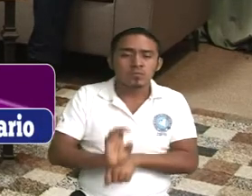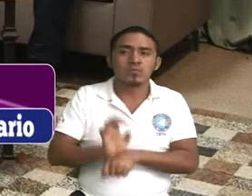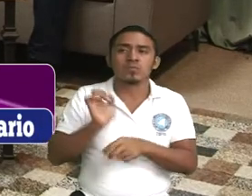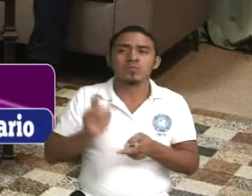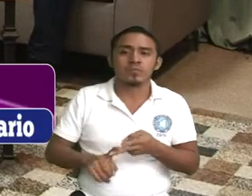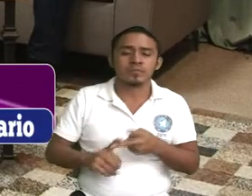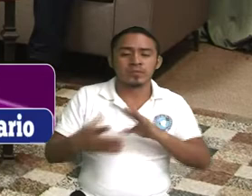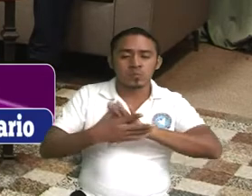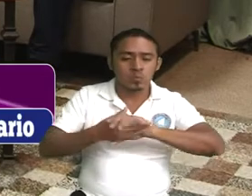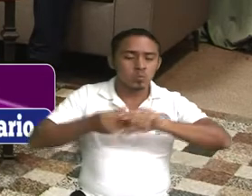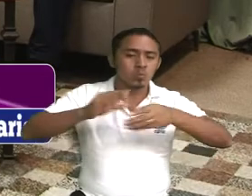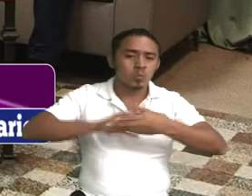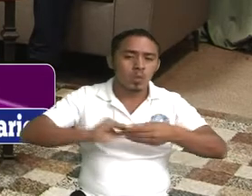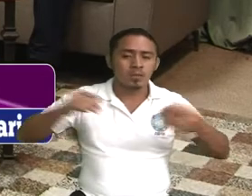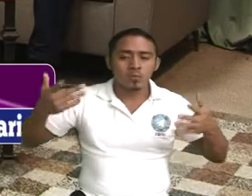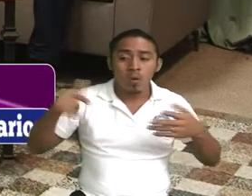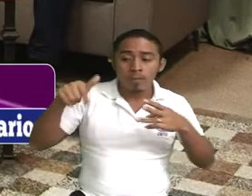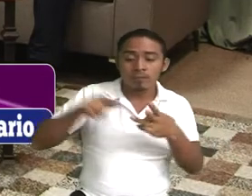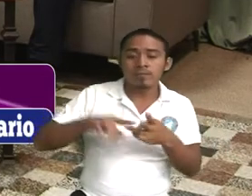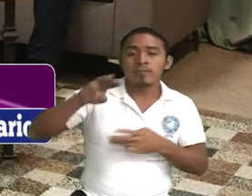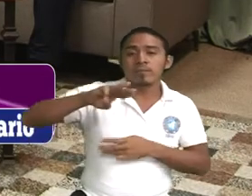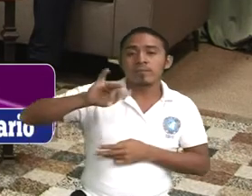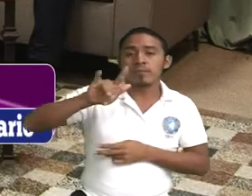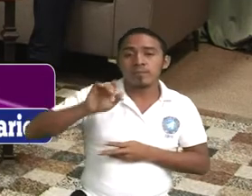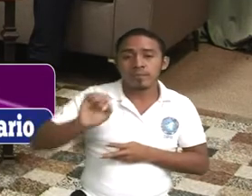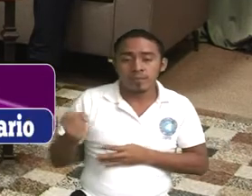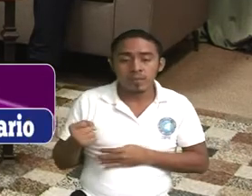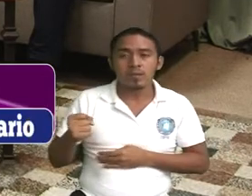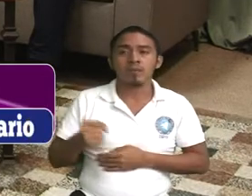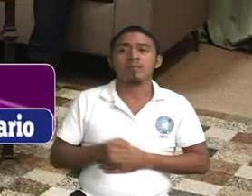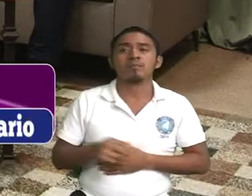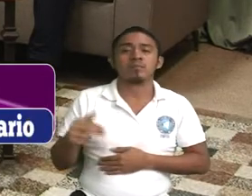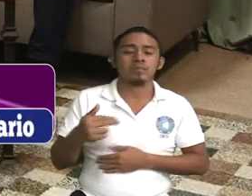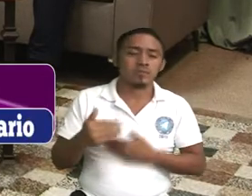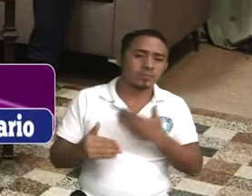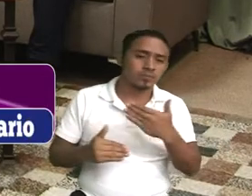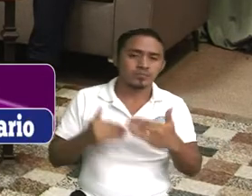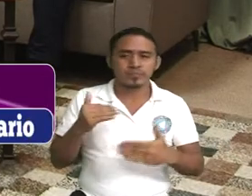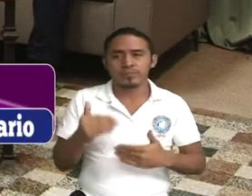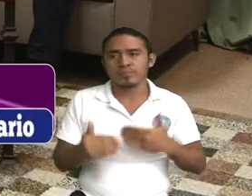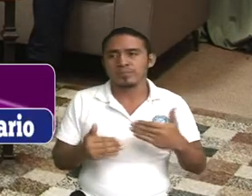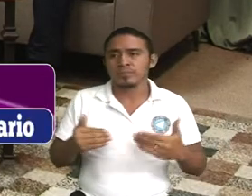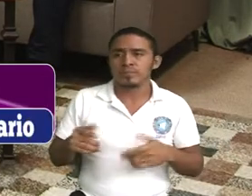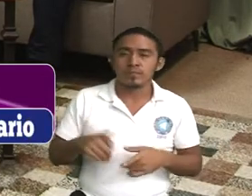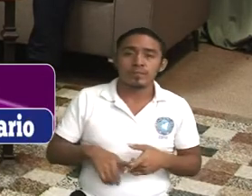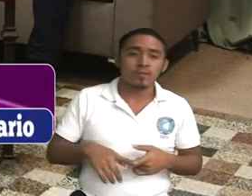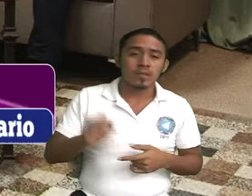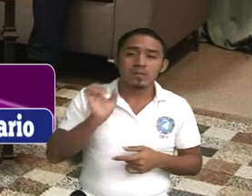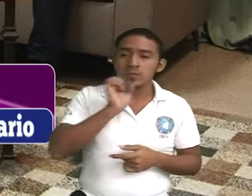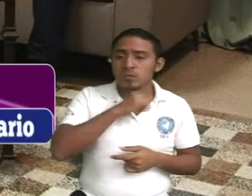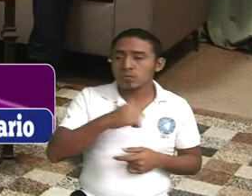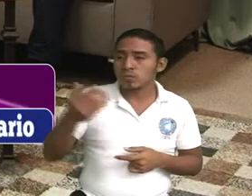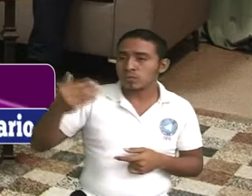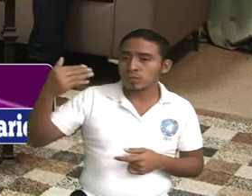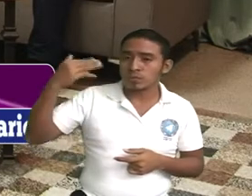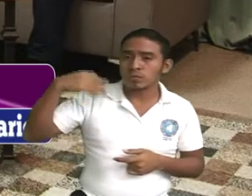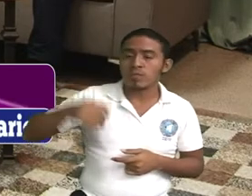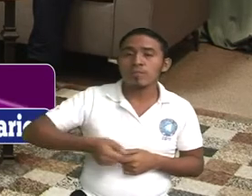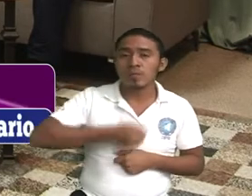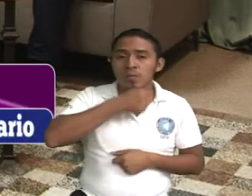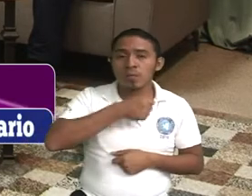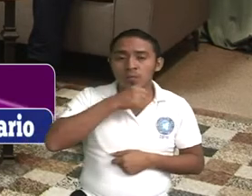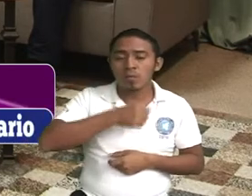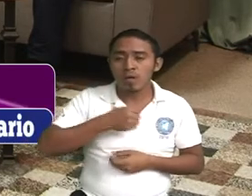esos cuentos, esos mitos, ¿verdad? Y leyendas que se vienen, que nuestros antepasados, nuestros abuelos nos